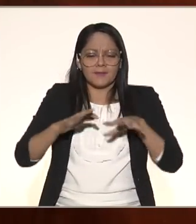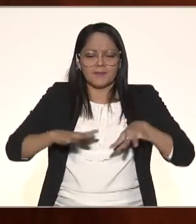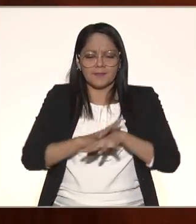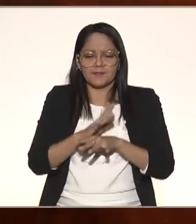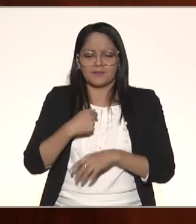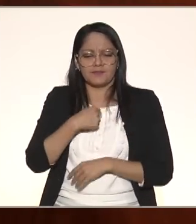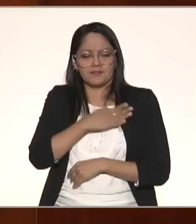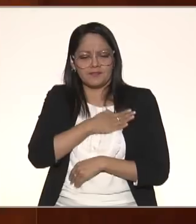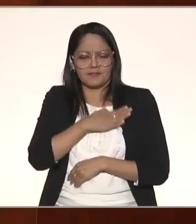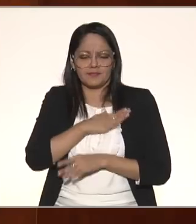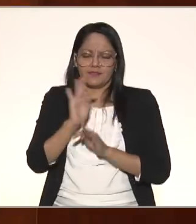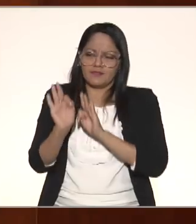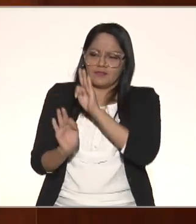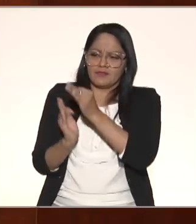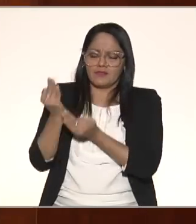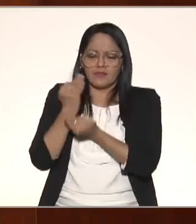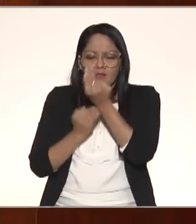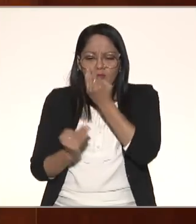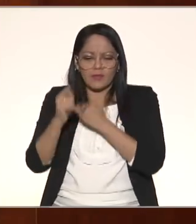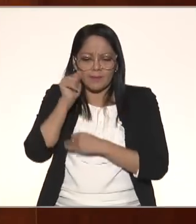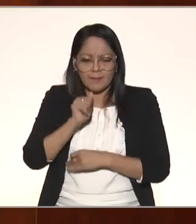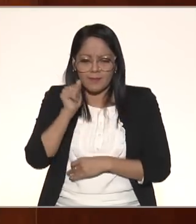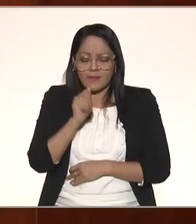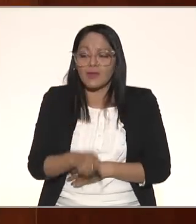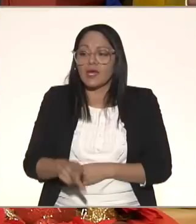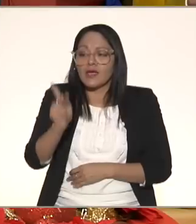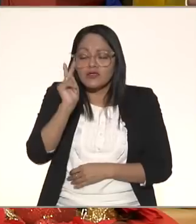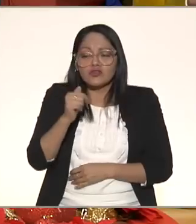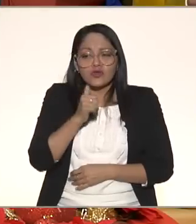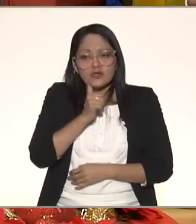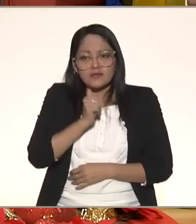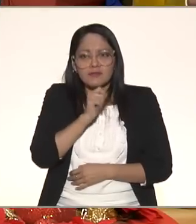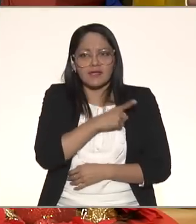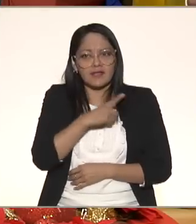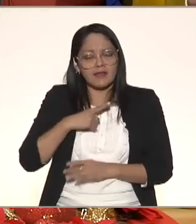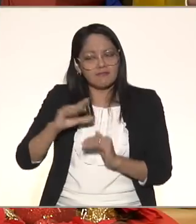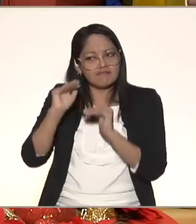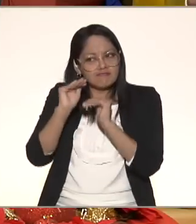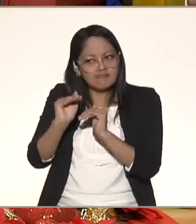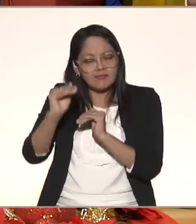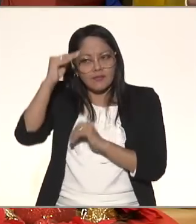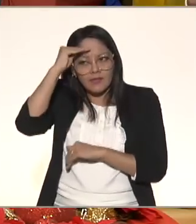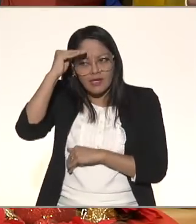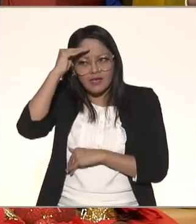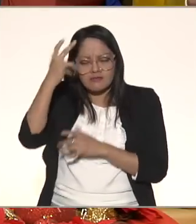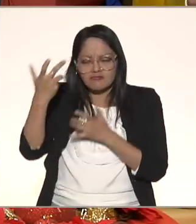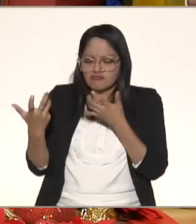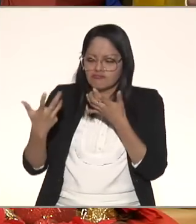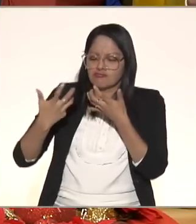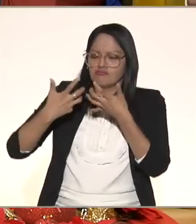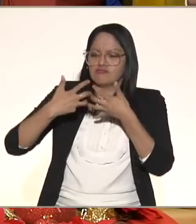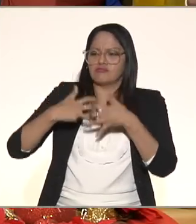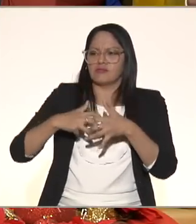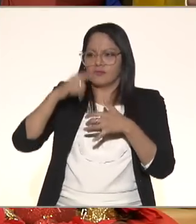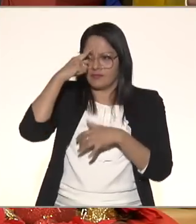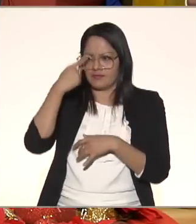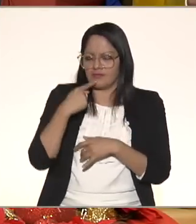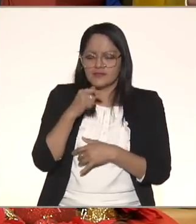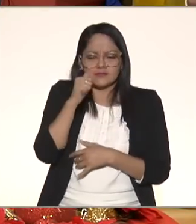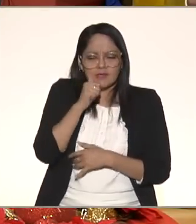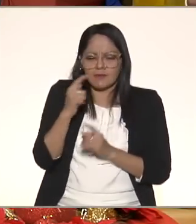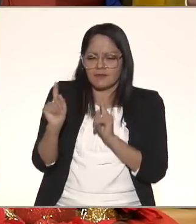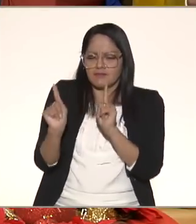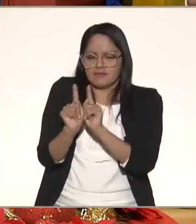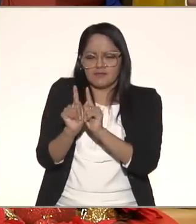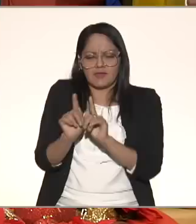ser generosa todo el tiempo pero sí puedo estar midiendo mi comportamiento para que se alinee lo mejor posible en cada instante